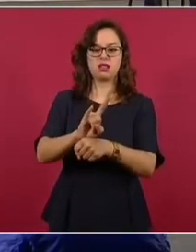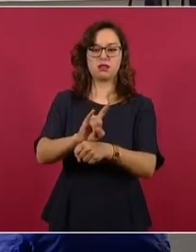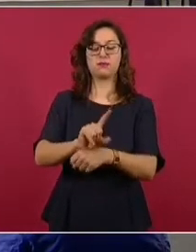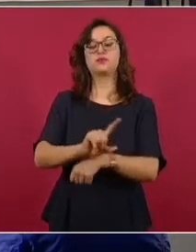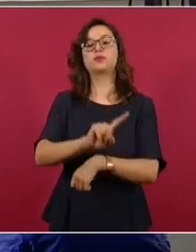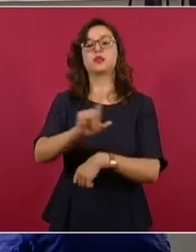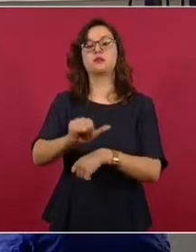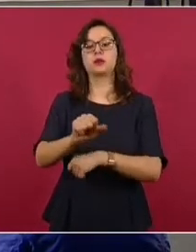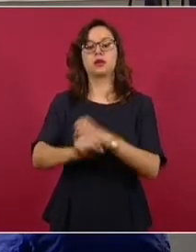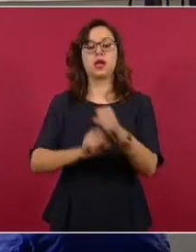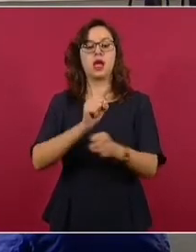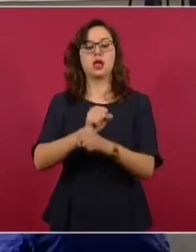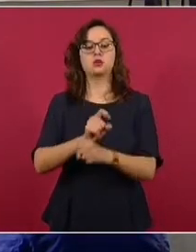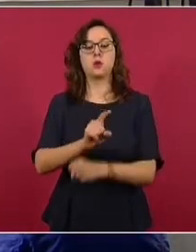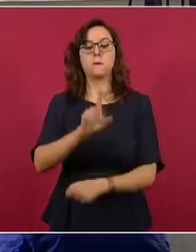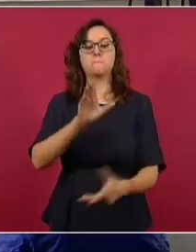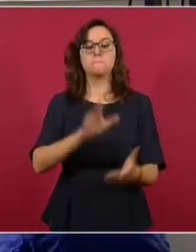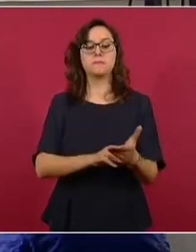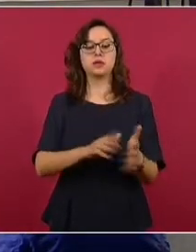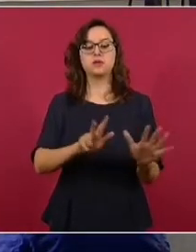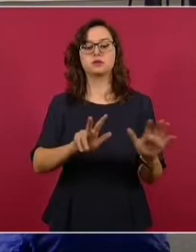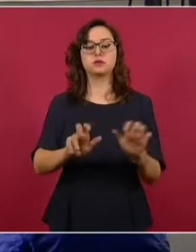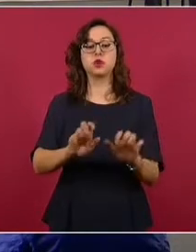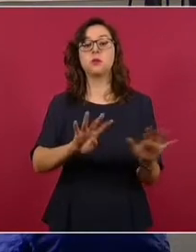1989 el PRD